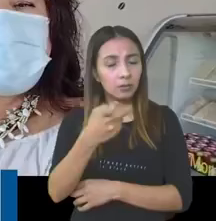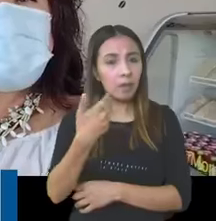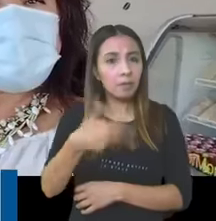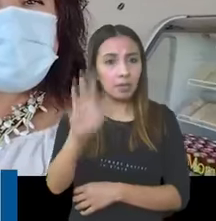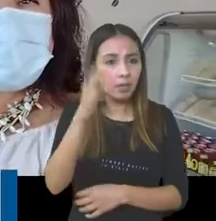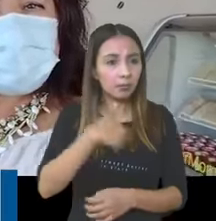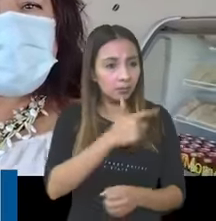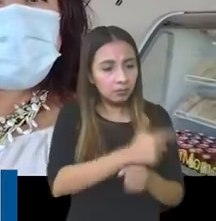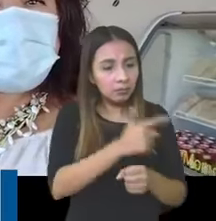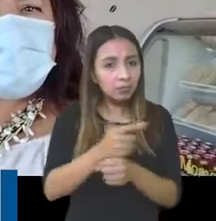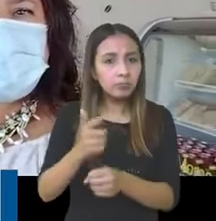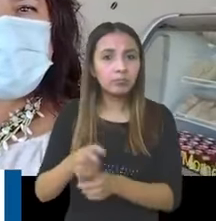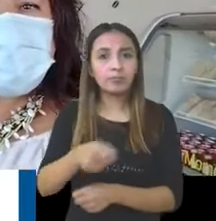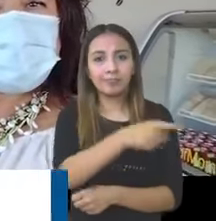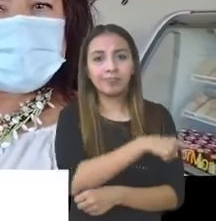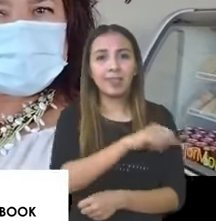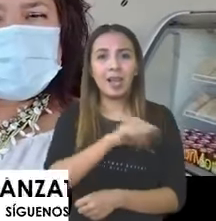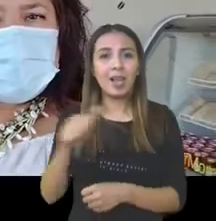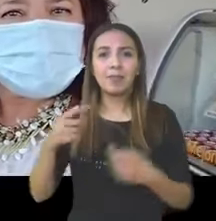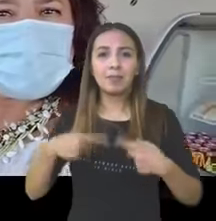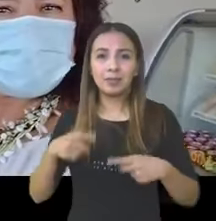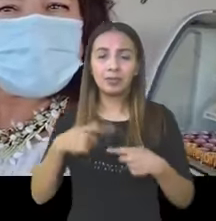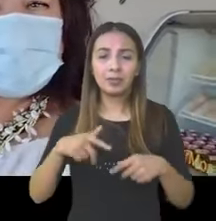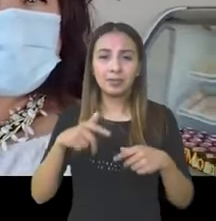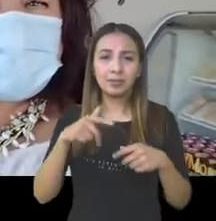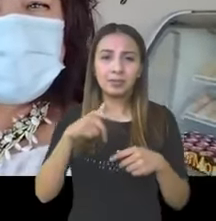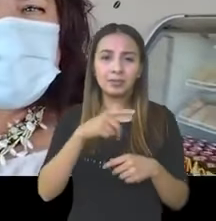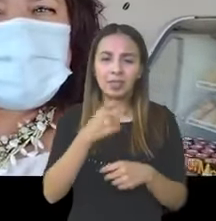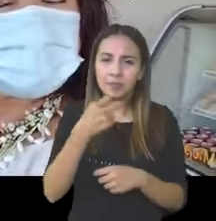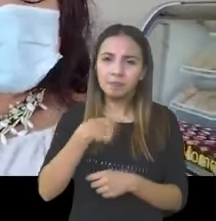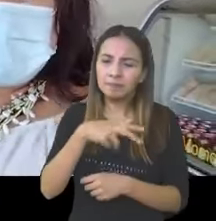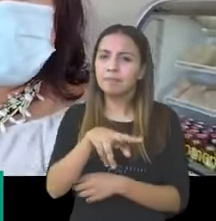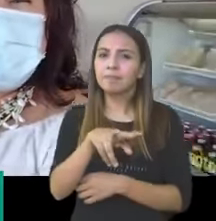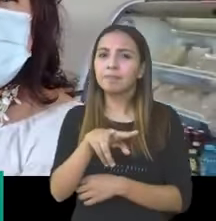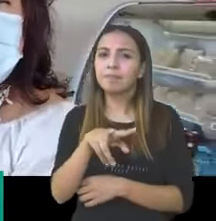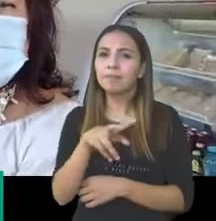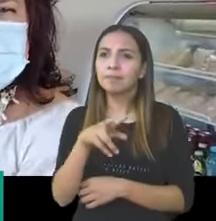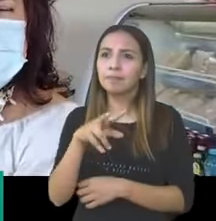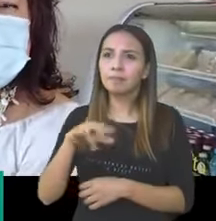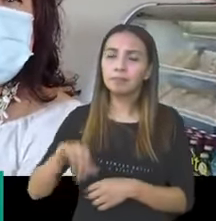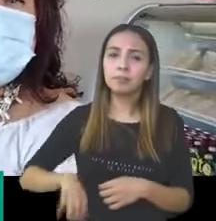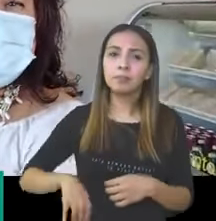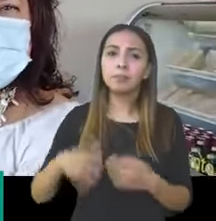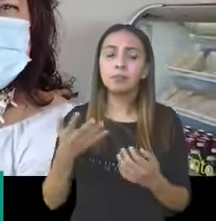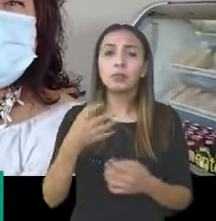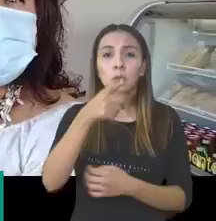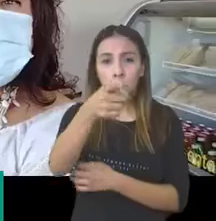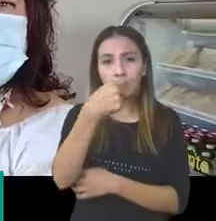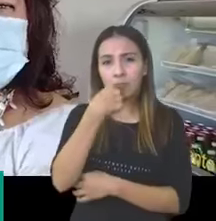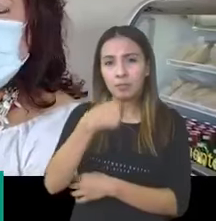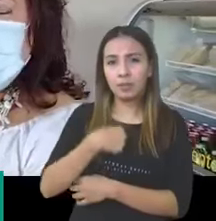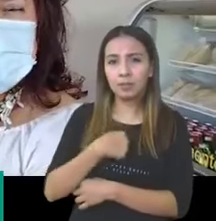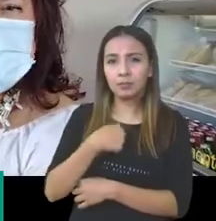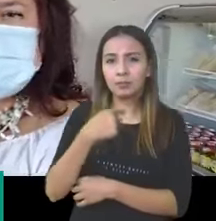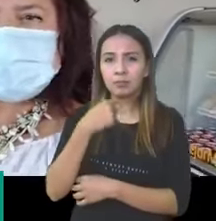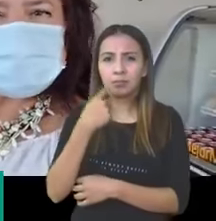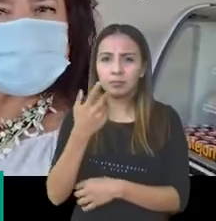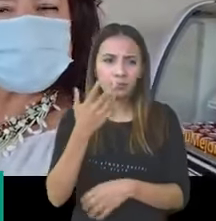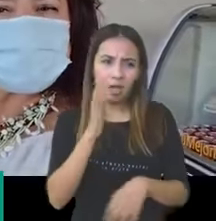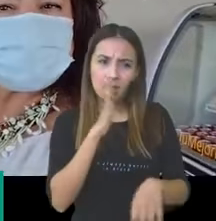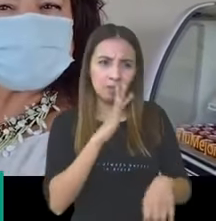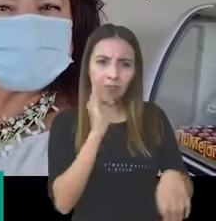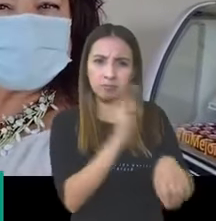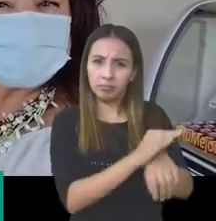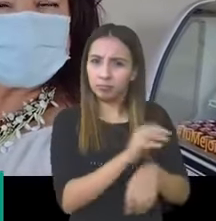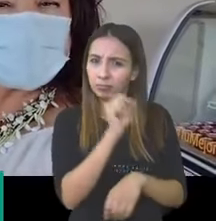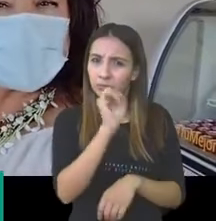las profesionales de que estuvieron atendiendo. Y eso sí me llama la atención, Oralia. No, tú dices, sí, y me comentas, no queda desprotegido. No. Pero como bien